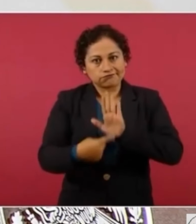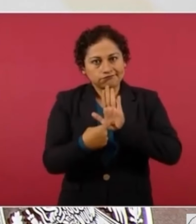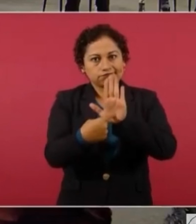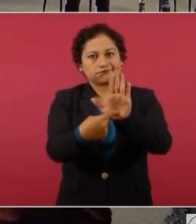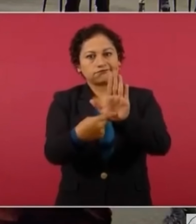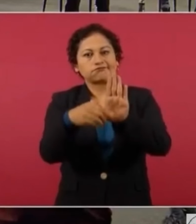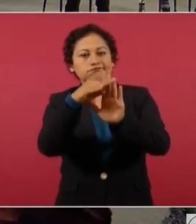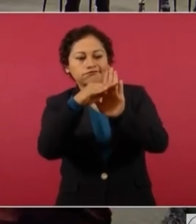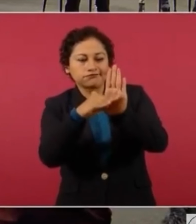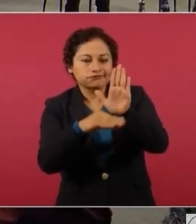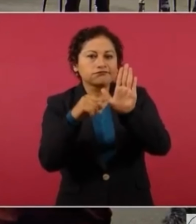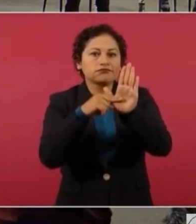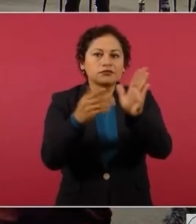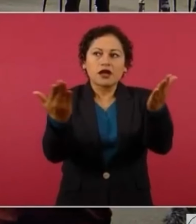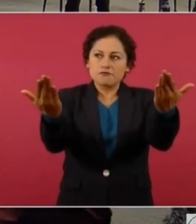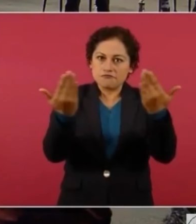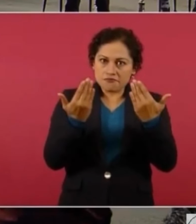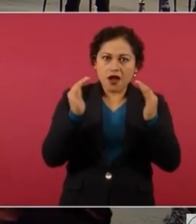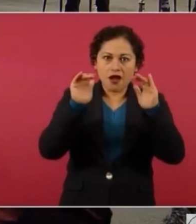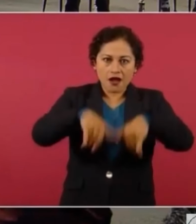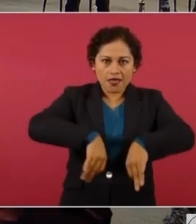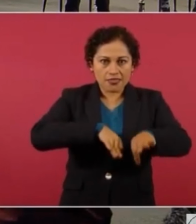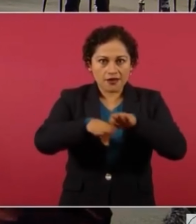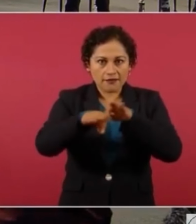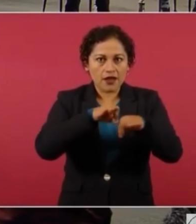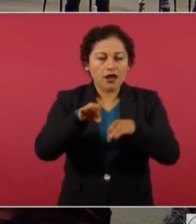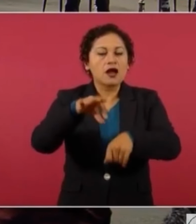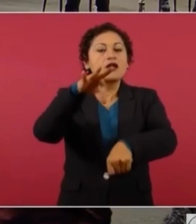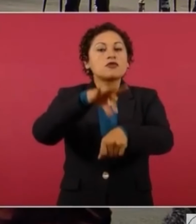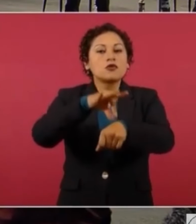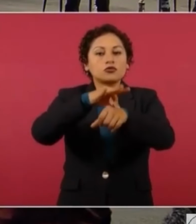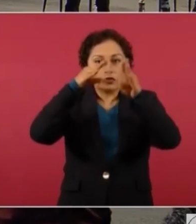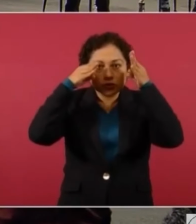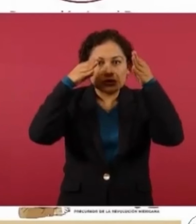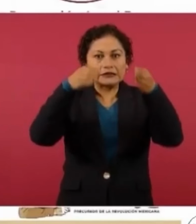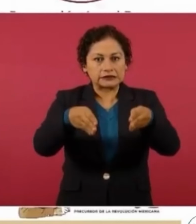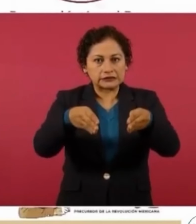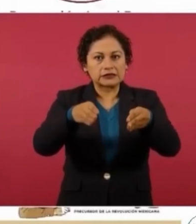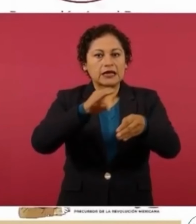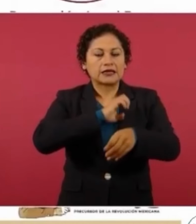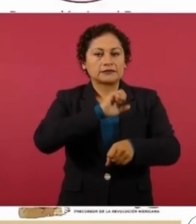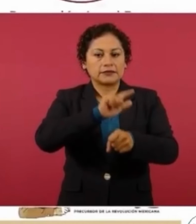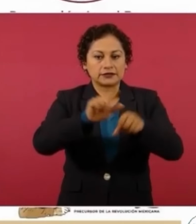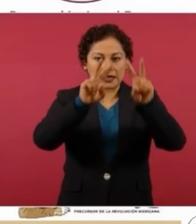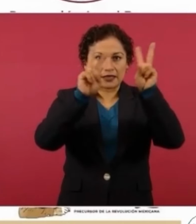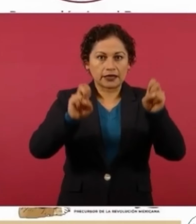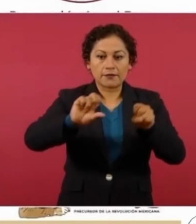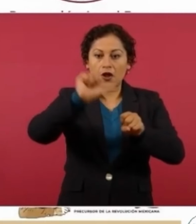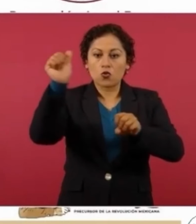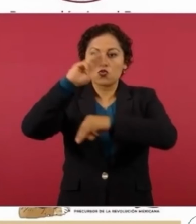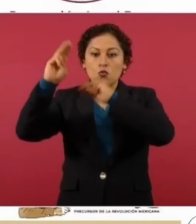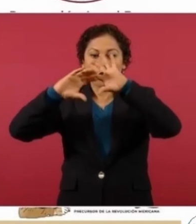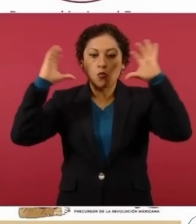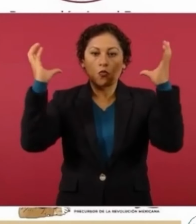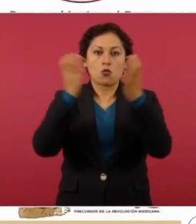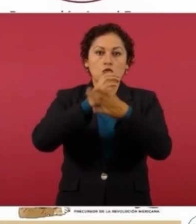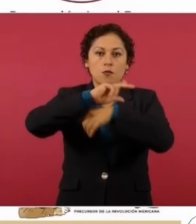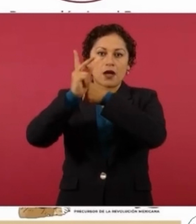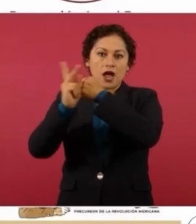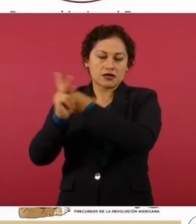que estamos haciendo para médicos especialistas extranjeros de todas partes del mundo.